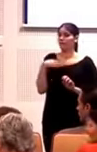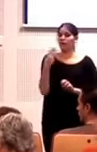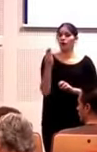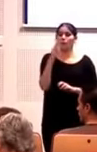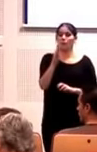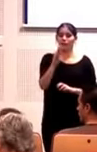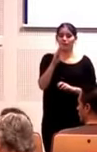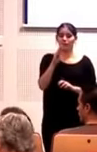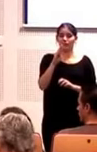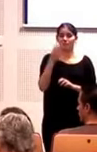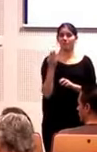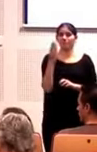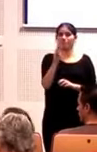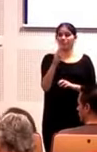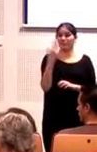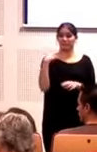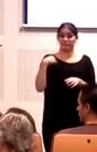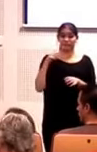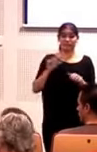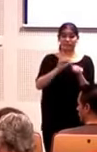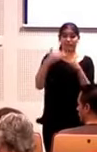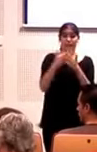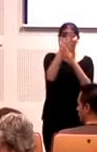mañana que ha dado Vicente Redón.